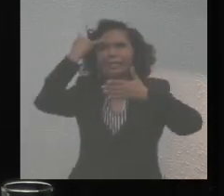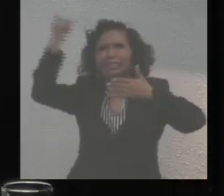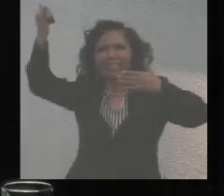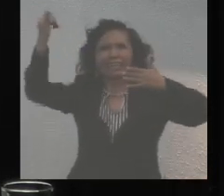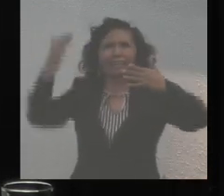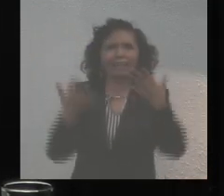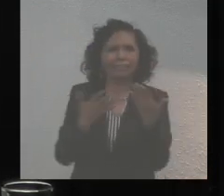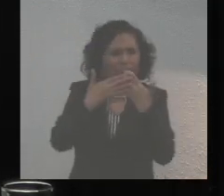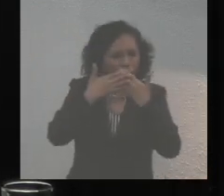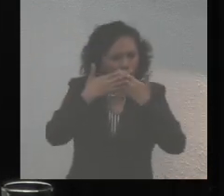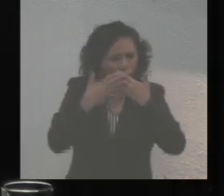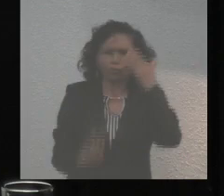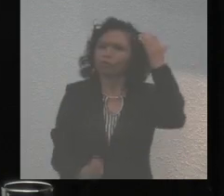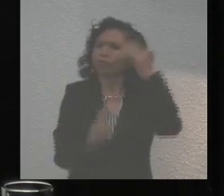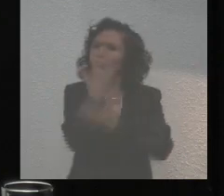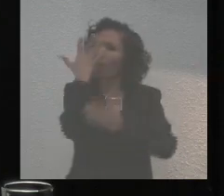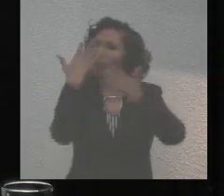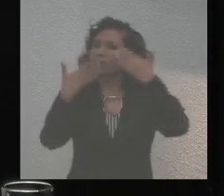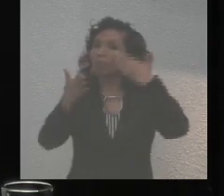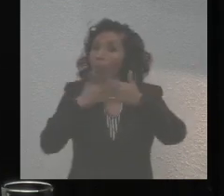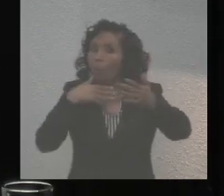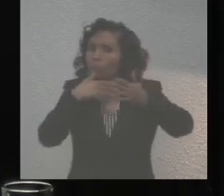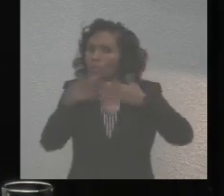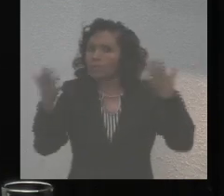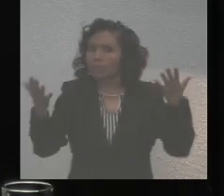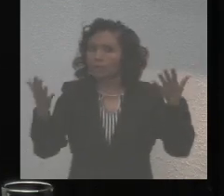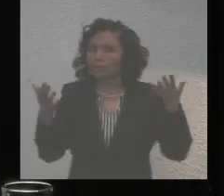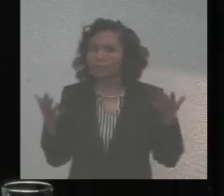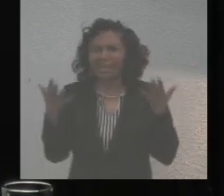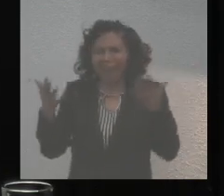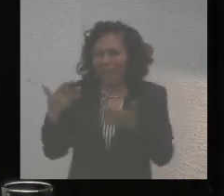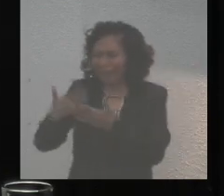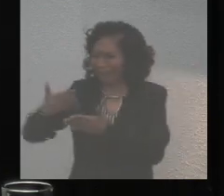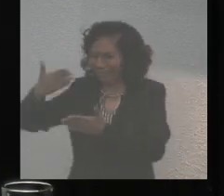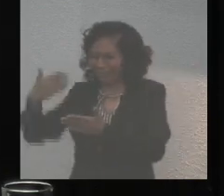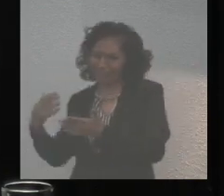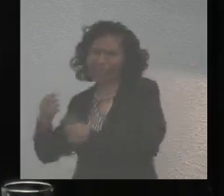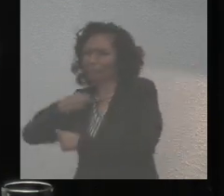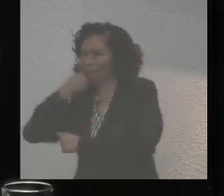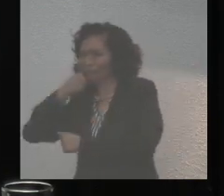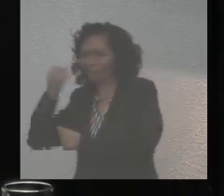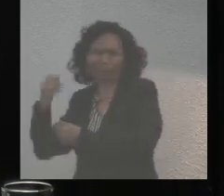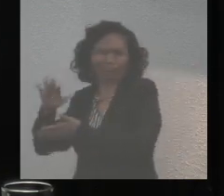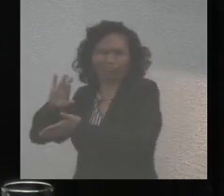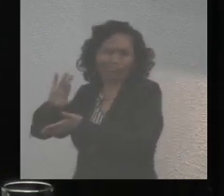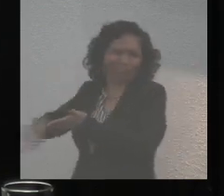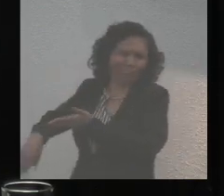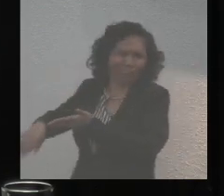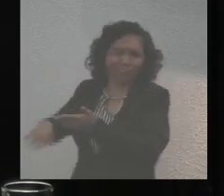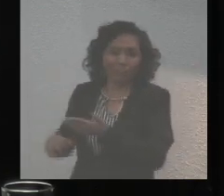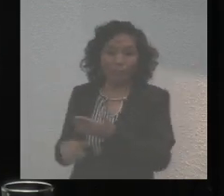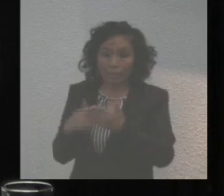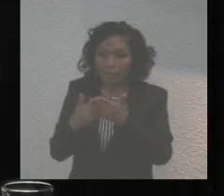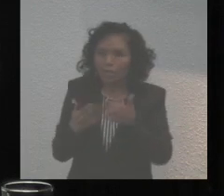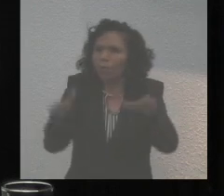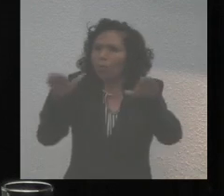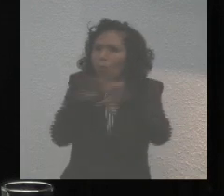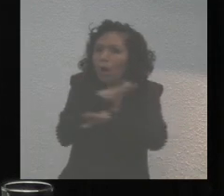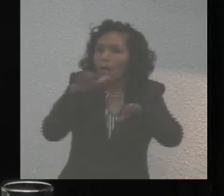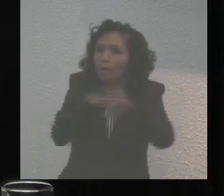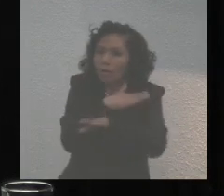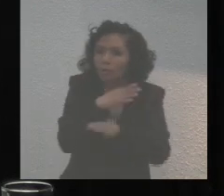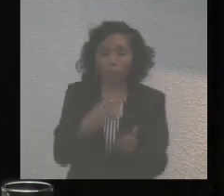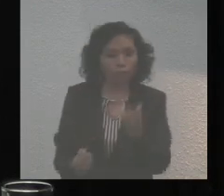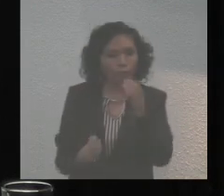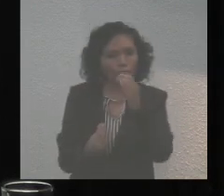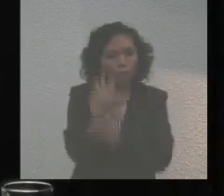maquinarias conducidas por dirigentes, muchas veces aferrados a viejos estilos y arcaicos. Hacer el recambio y fortalecer este nuevo